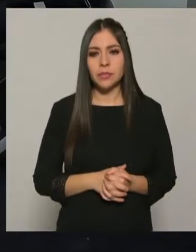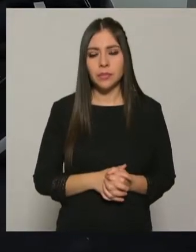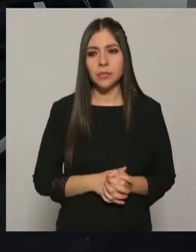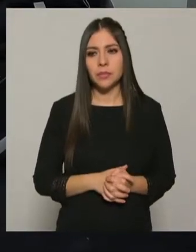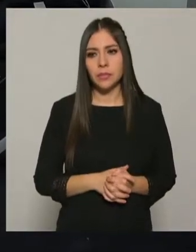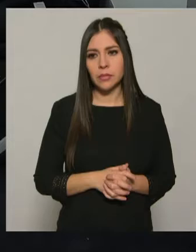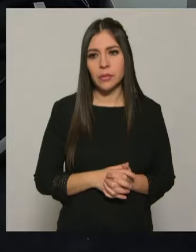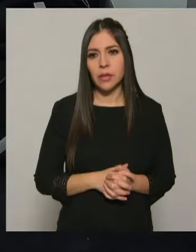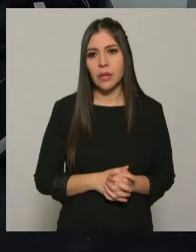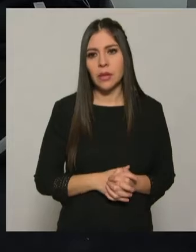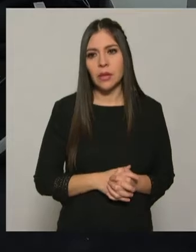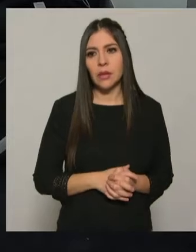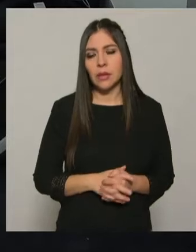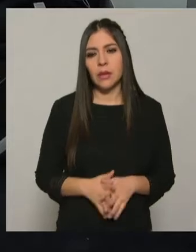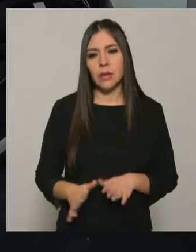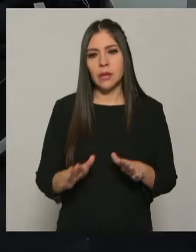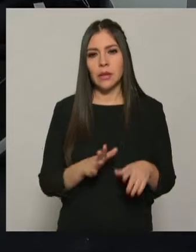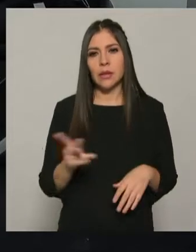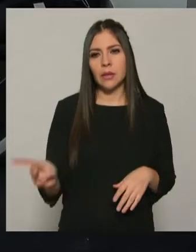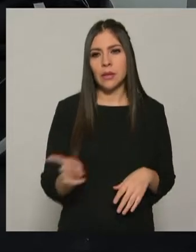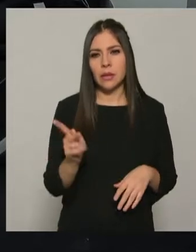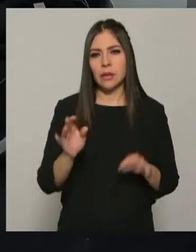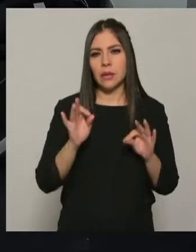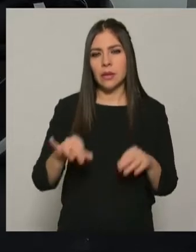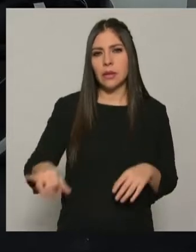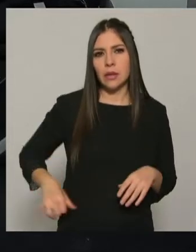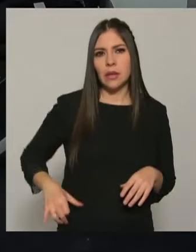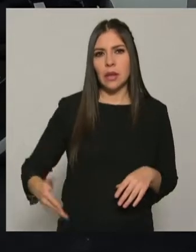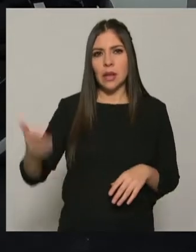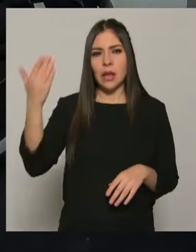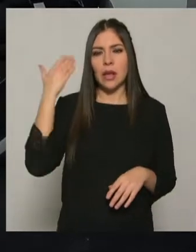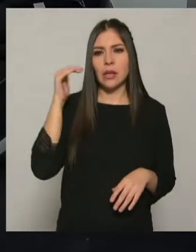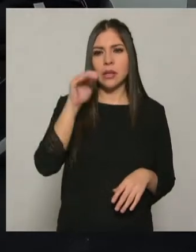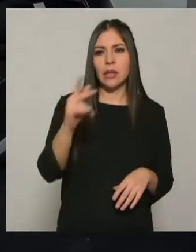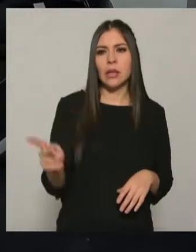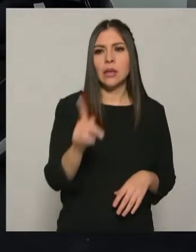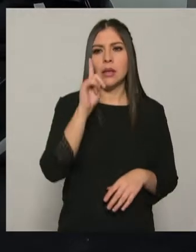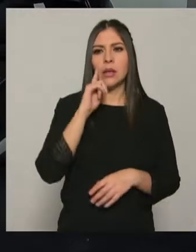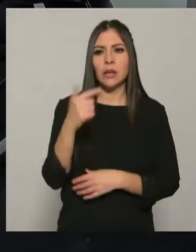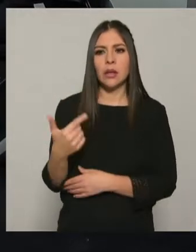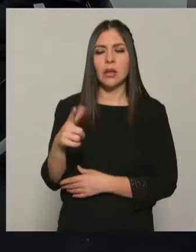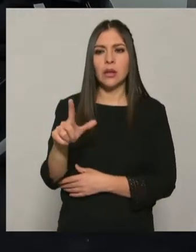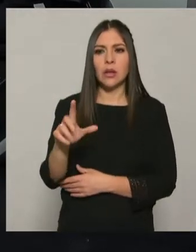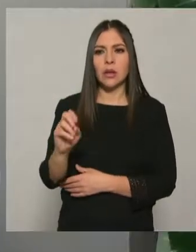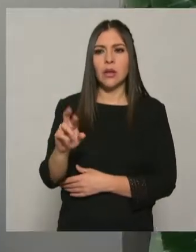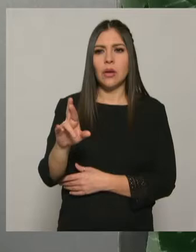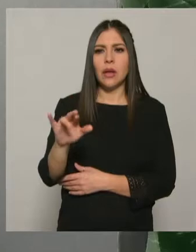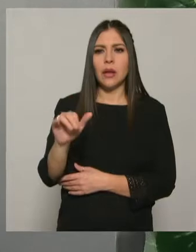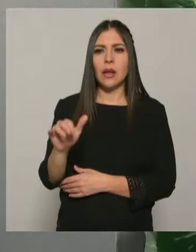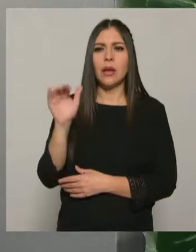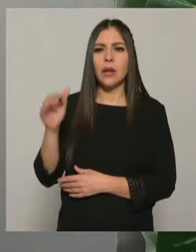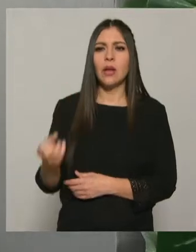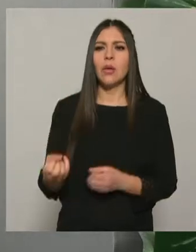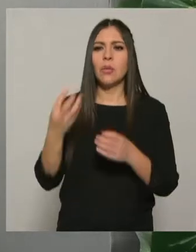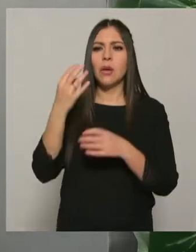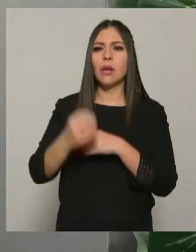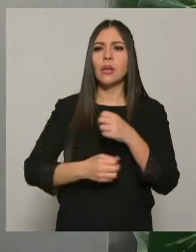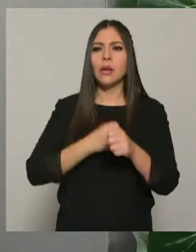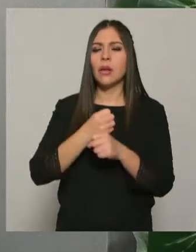que me parece muy importante. Le preguntabas a Gloria. A Gloria, perdóname. A Gloria, ¿a qué edad se daba cuenta